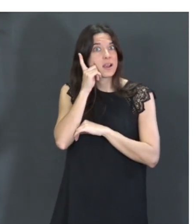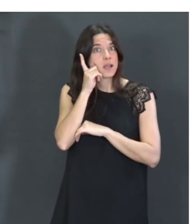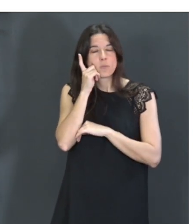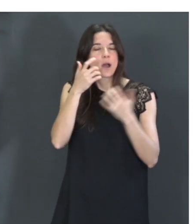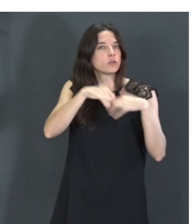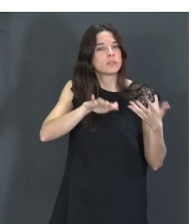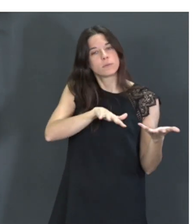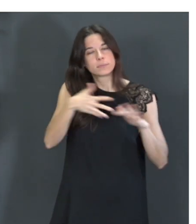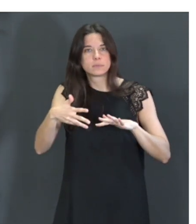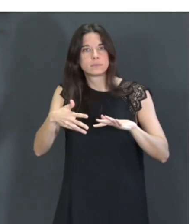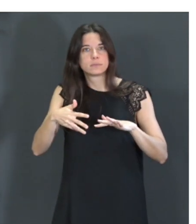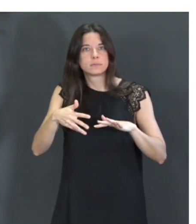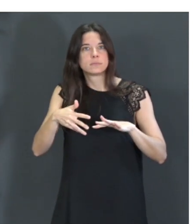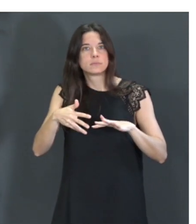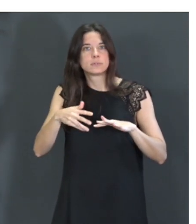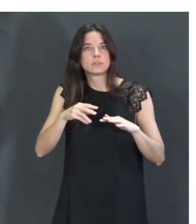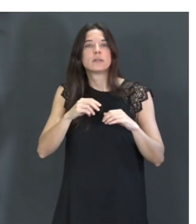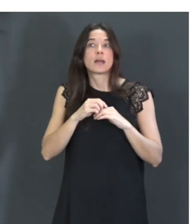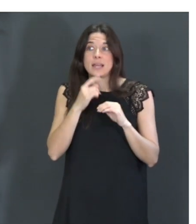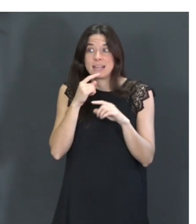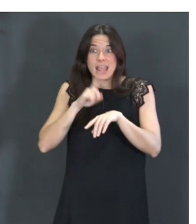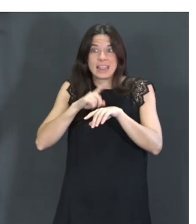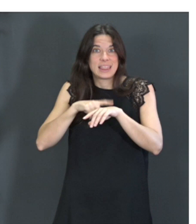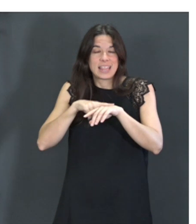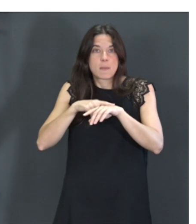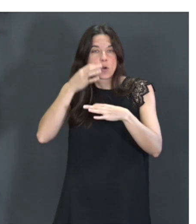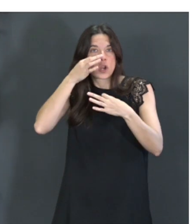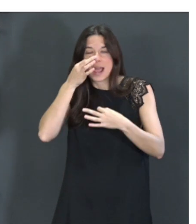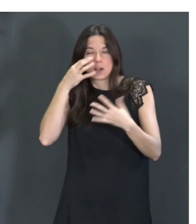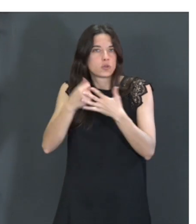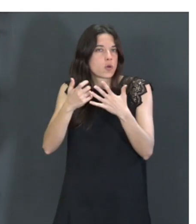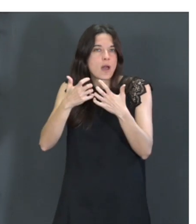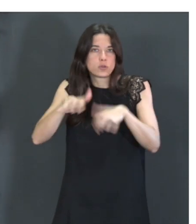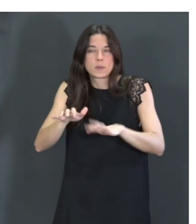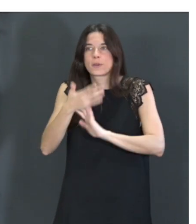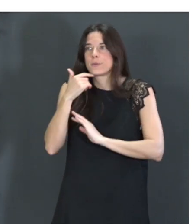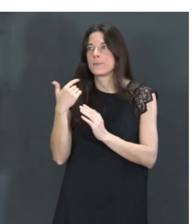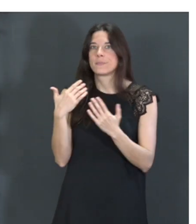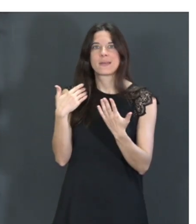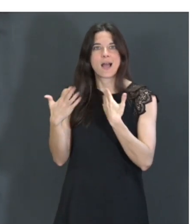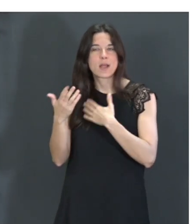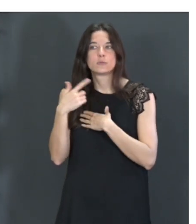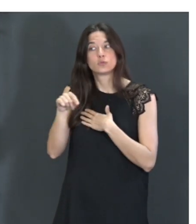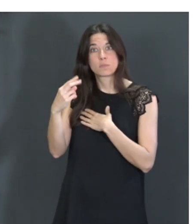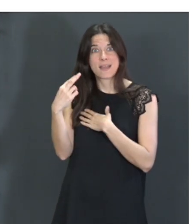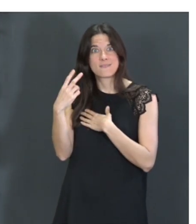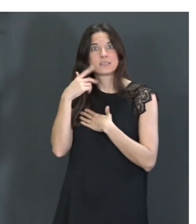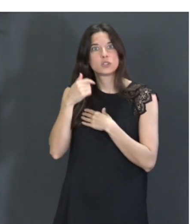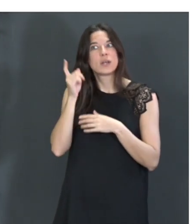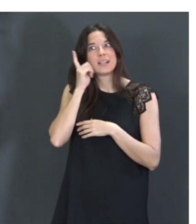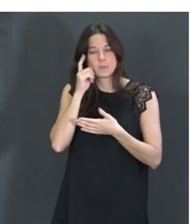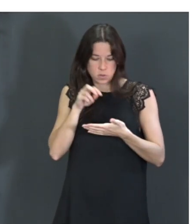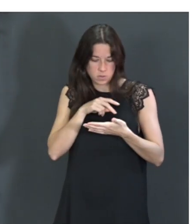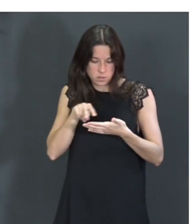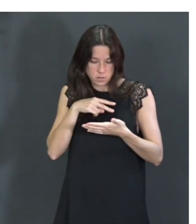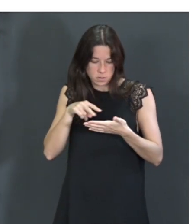transcriba, incluso las llamadas en tiempo real. Estaríamos manteniendo una conversación, tú me estás hablando y yo en mi teléfono estoy viendo esa transcripción en tiempo real.